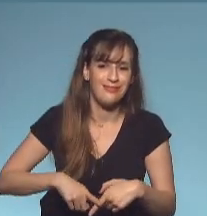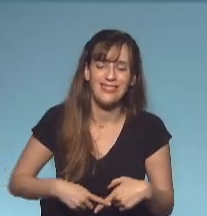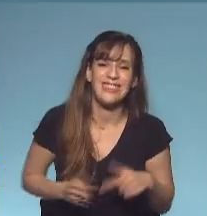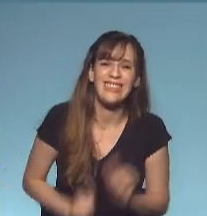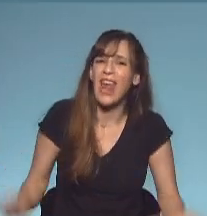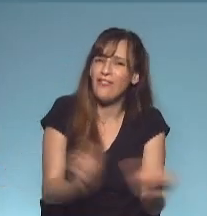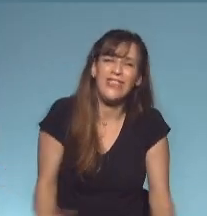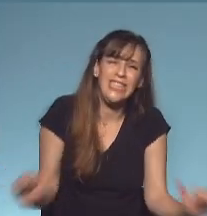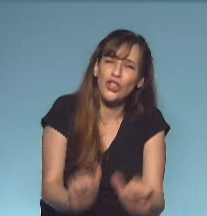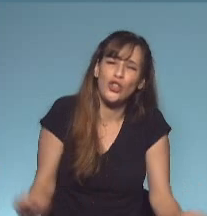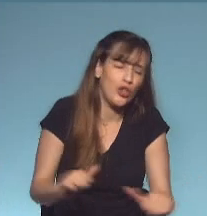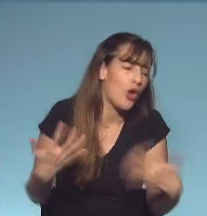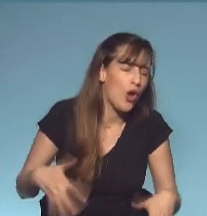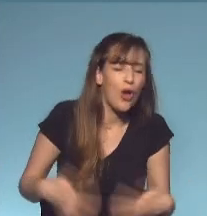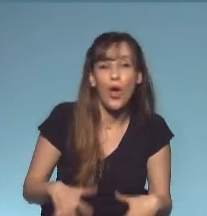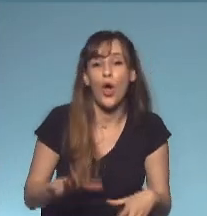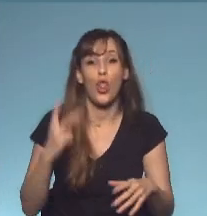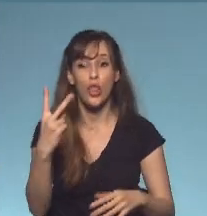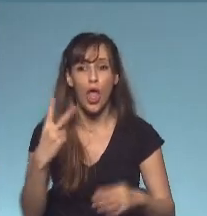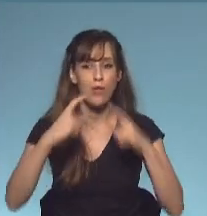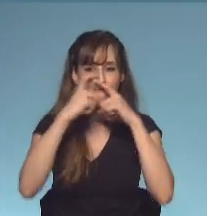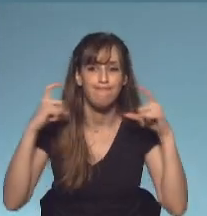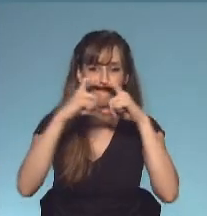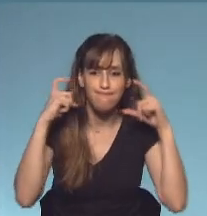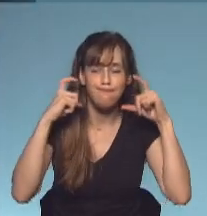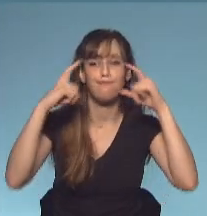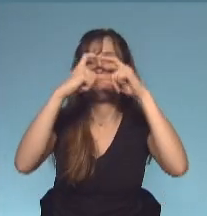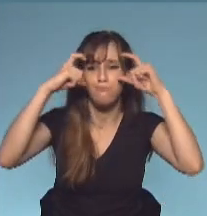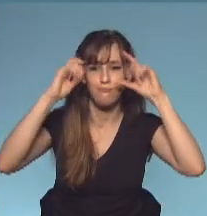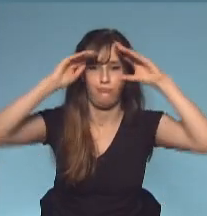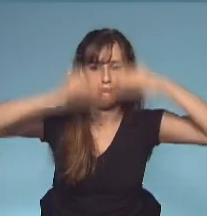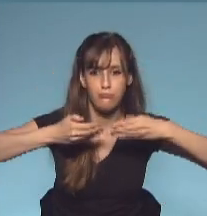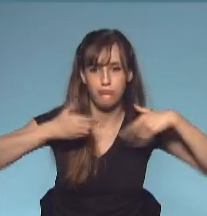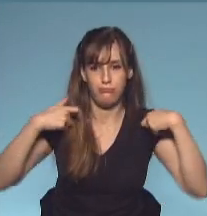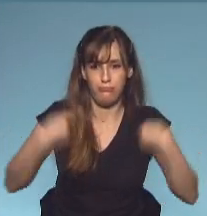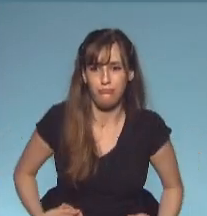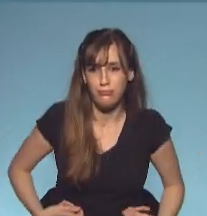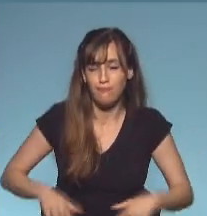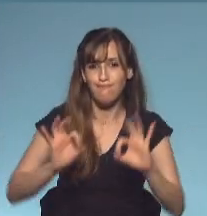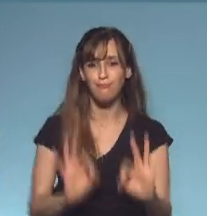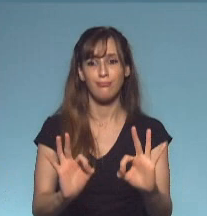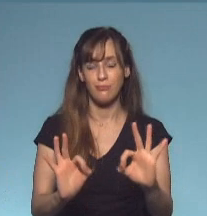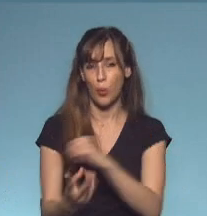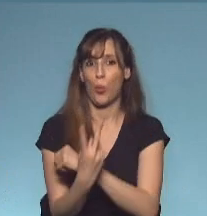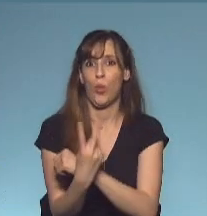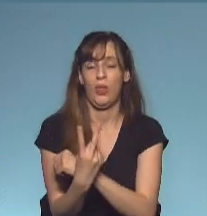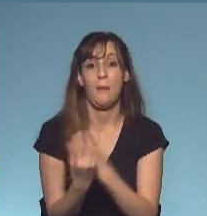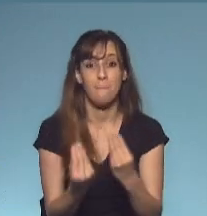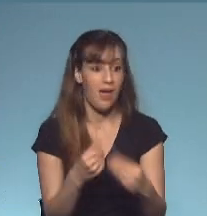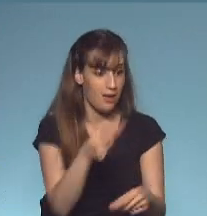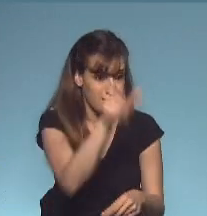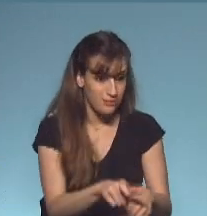aparatosamente vestidos, con 2 barbijos, con las antiparras, con todos los mecanismos de protección para salvar esas